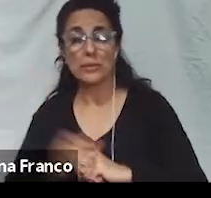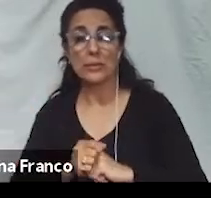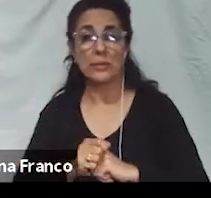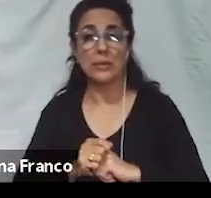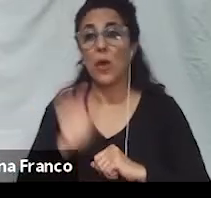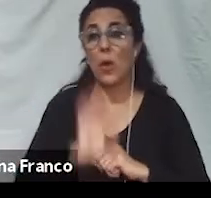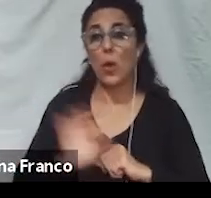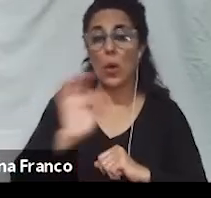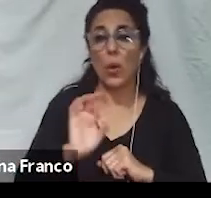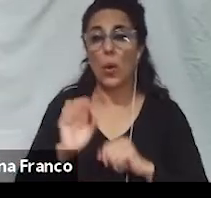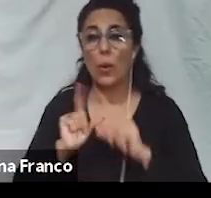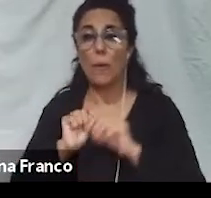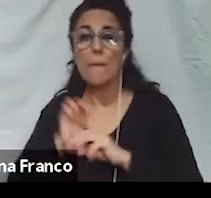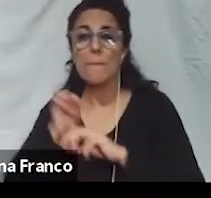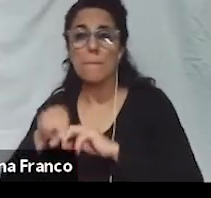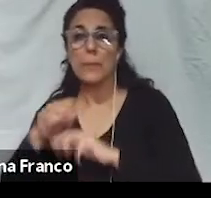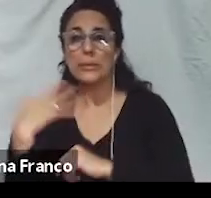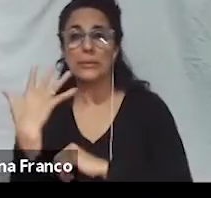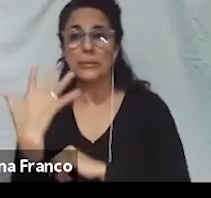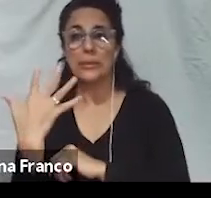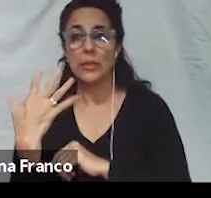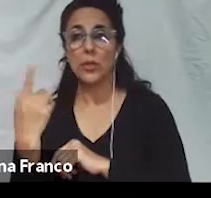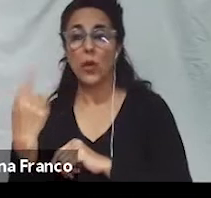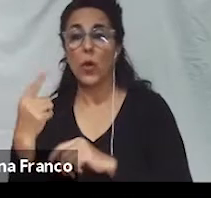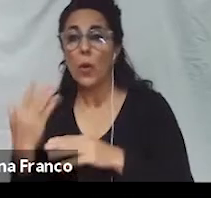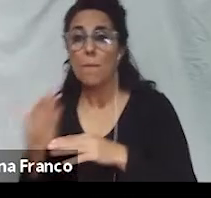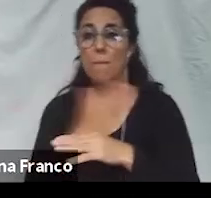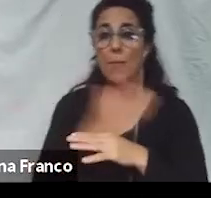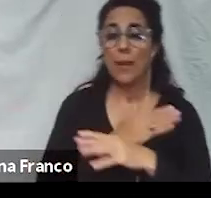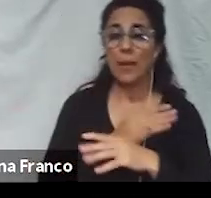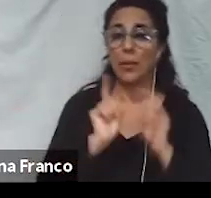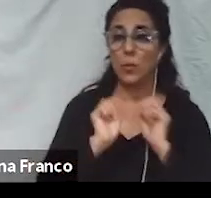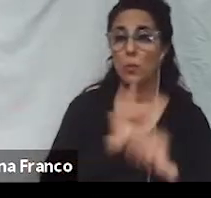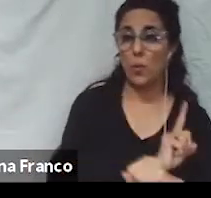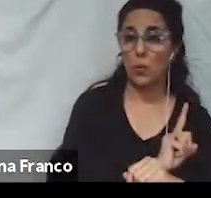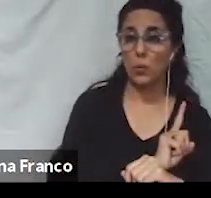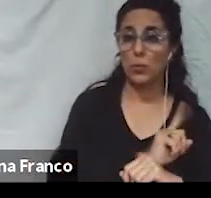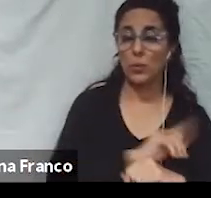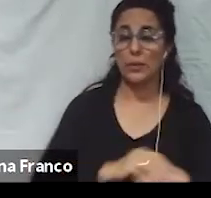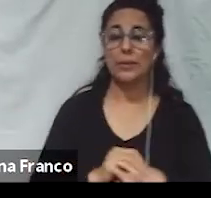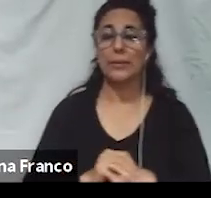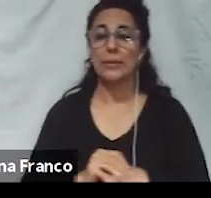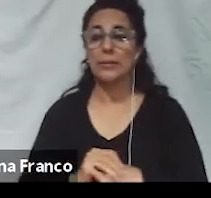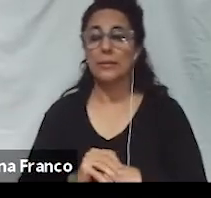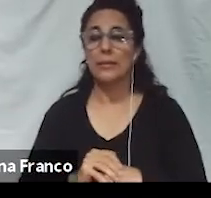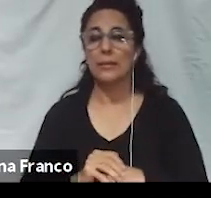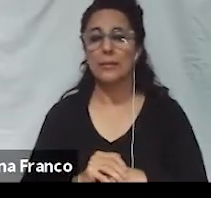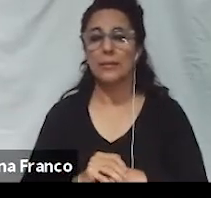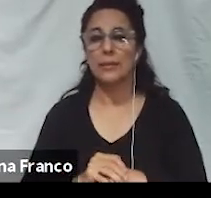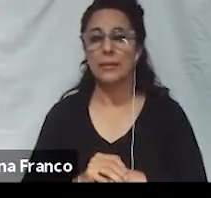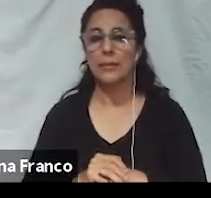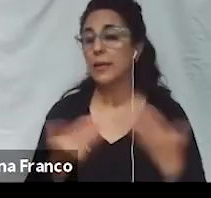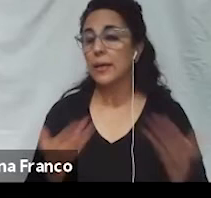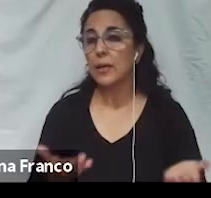tal vez estamos ya en el paso 5 y de repente vamos a tener que regresar al paso 1.d, por ejemplo.